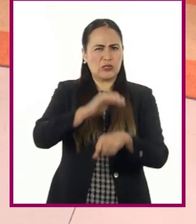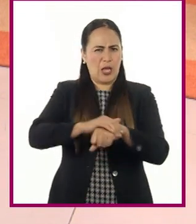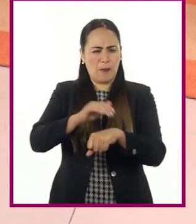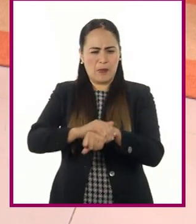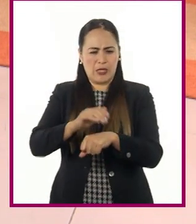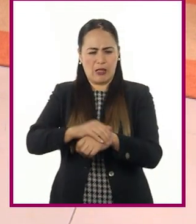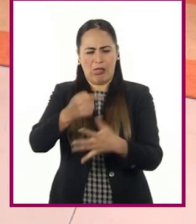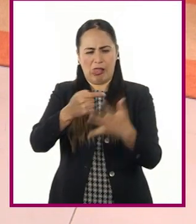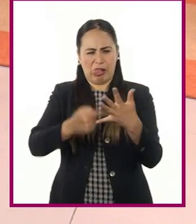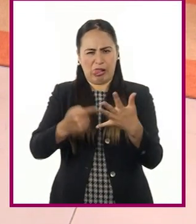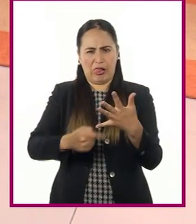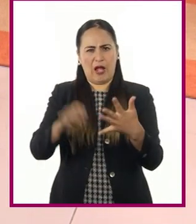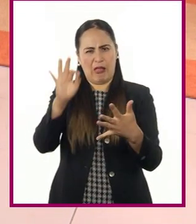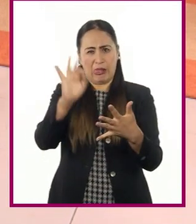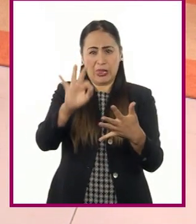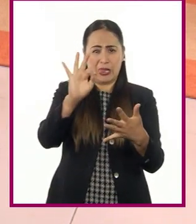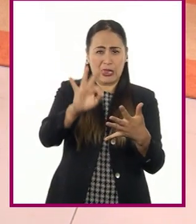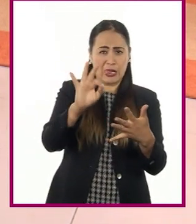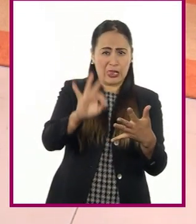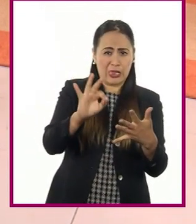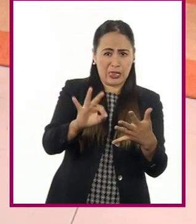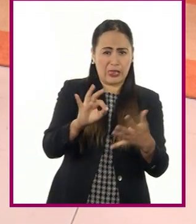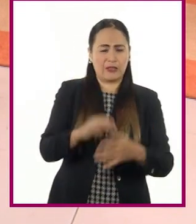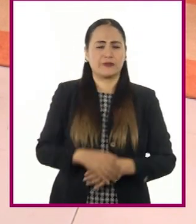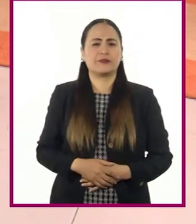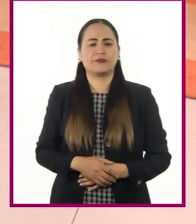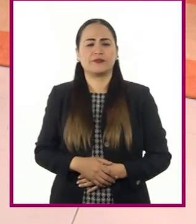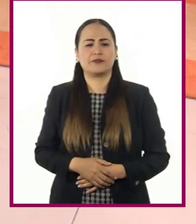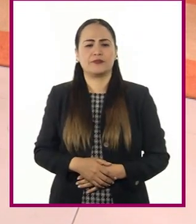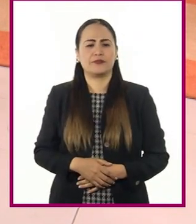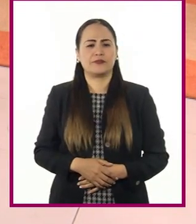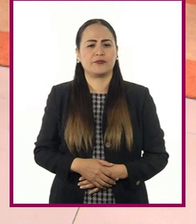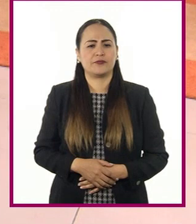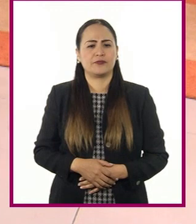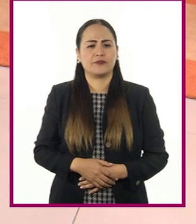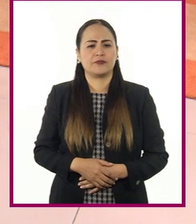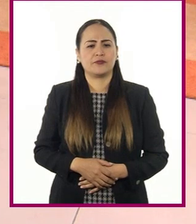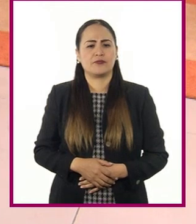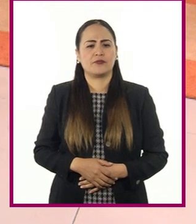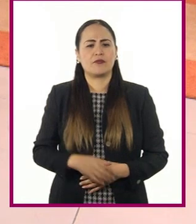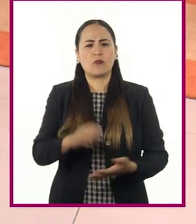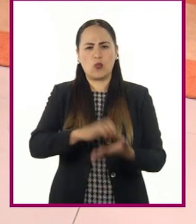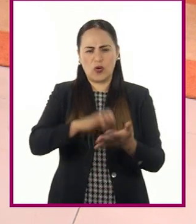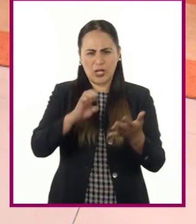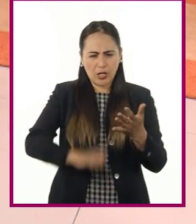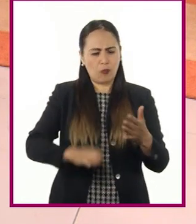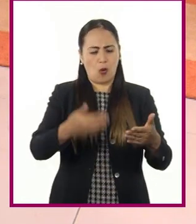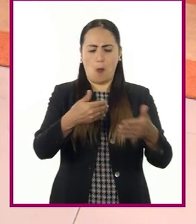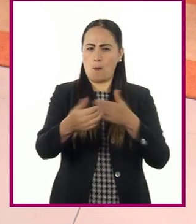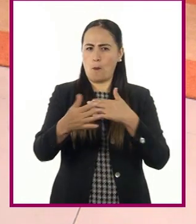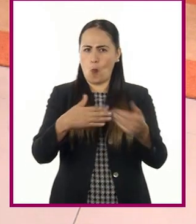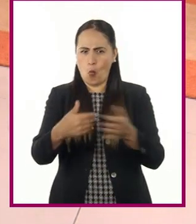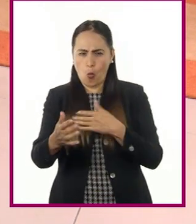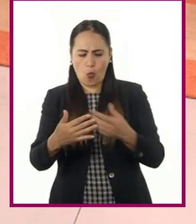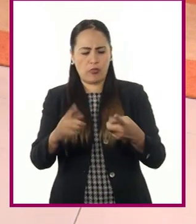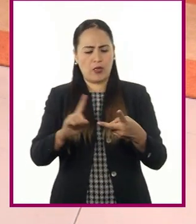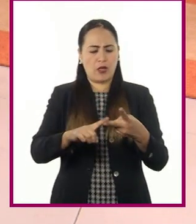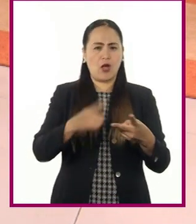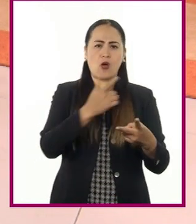sobre ellos. Por ejemplo, los que tienen que ver con la moda, los